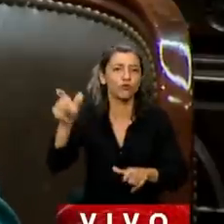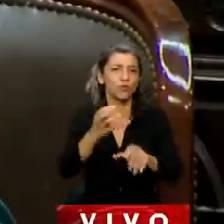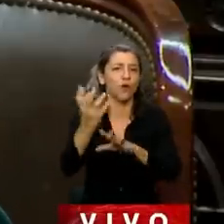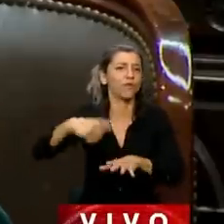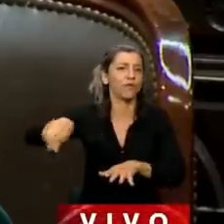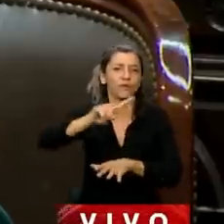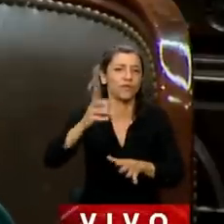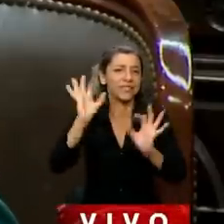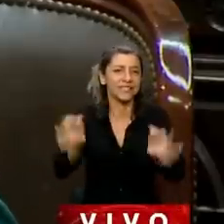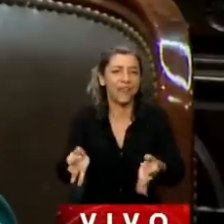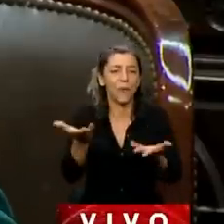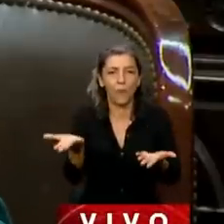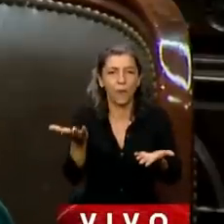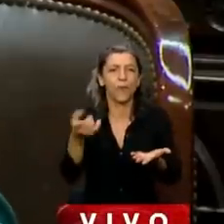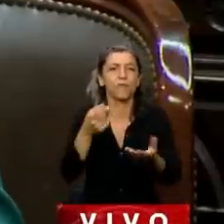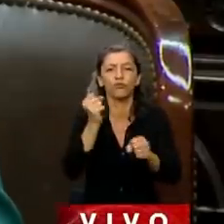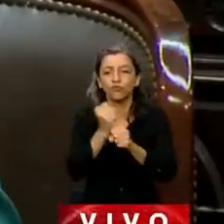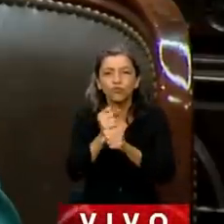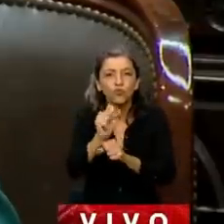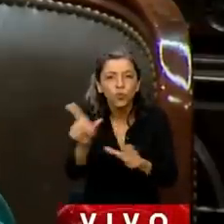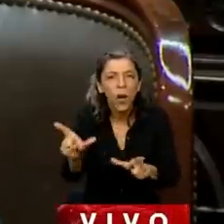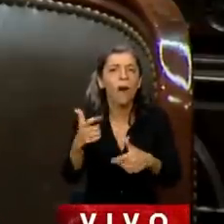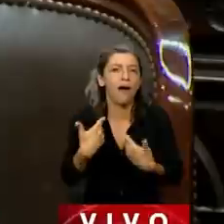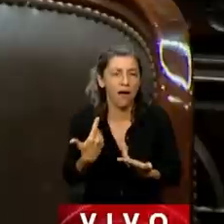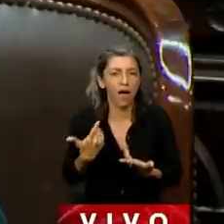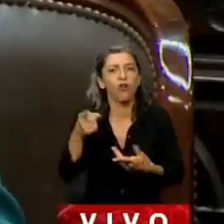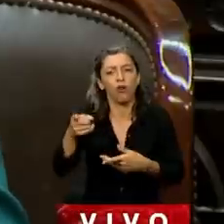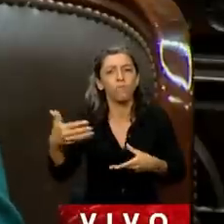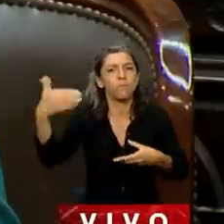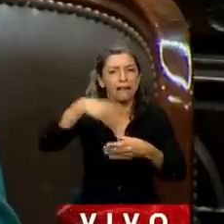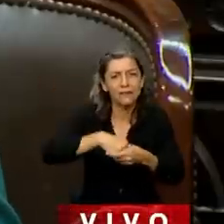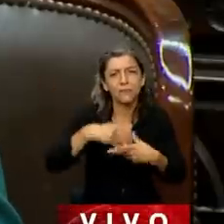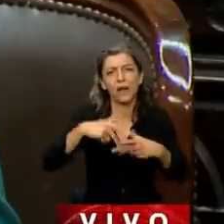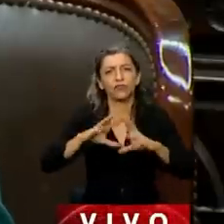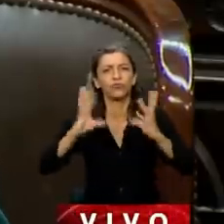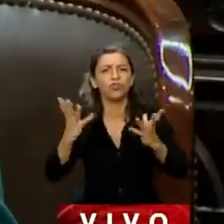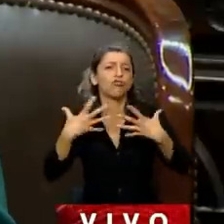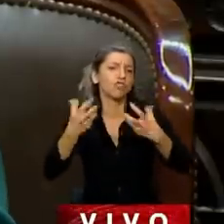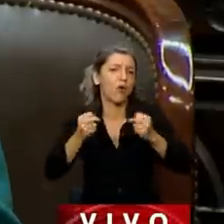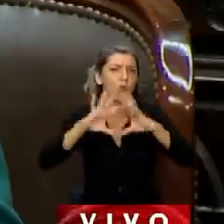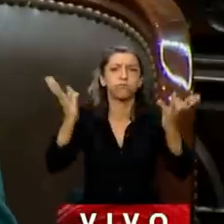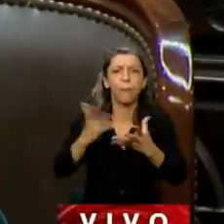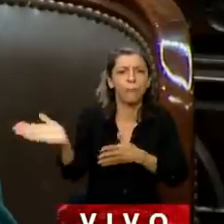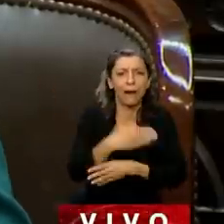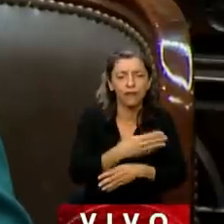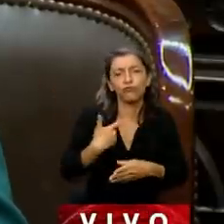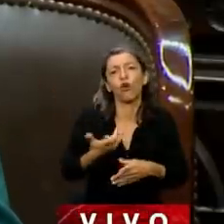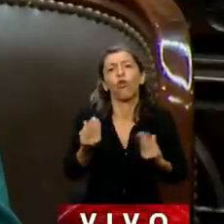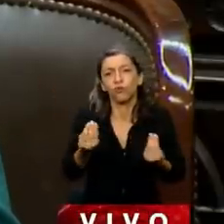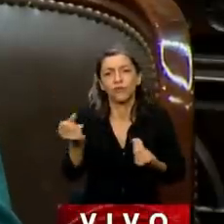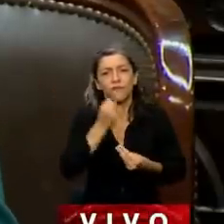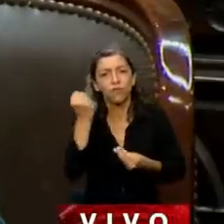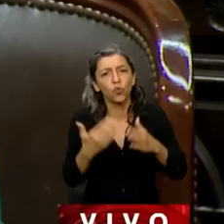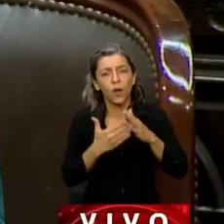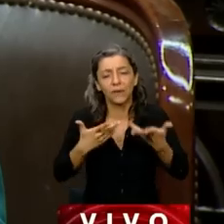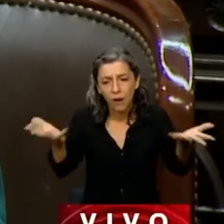garantizan en un sistema de salud equitativo, participativo, universal, tanto en el cuidado, la promoción de la